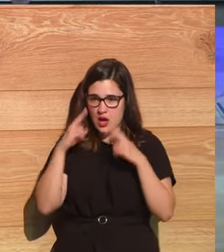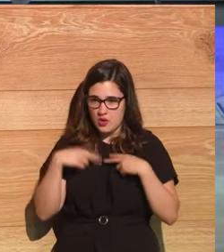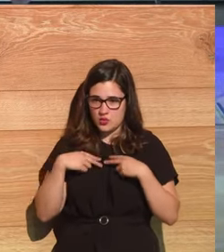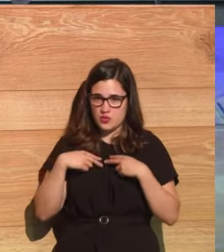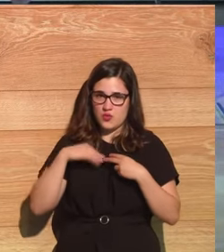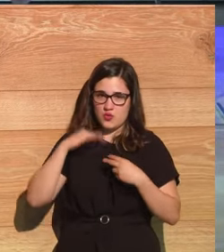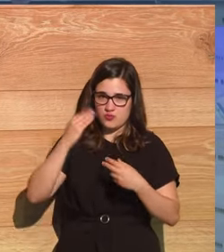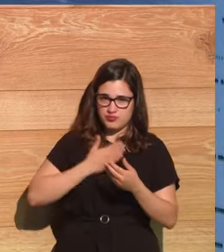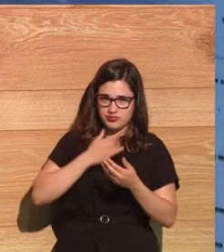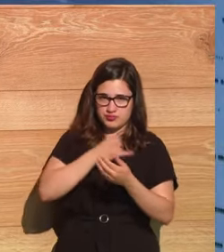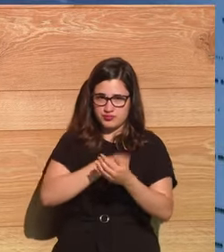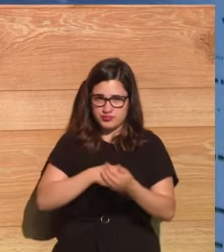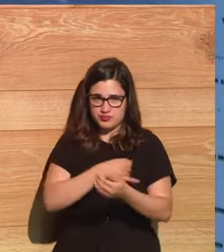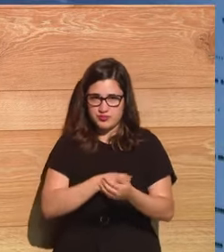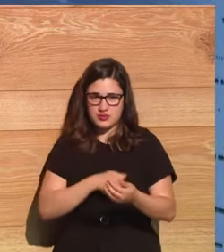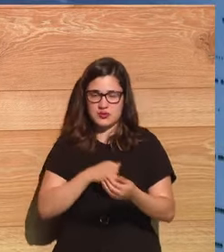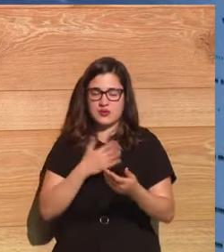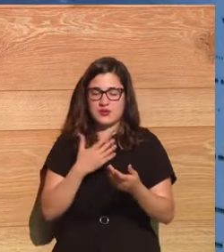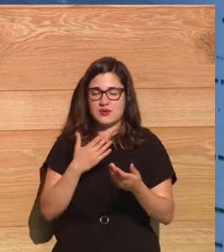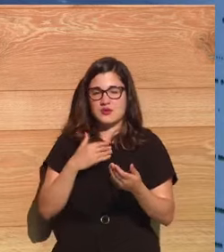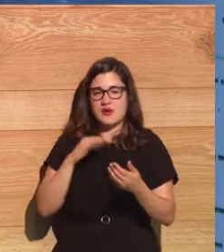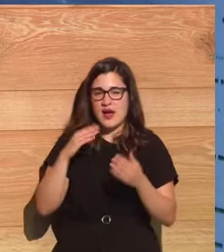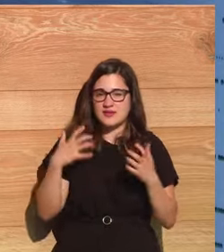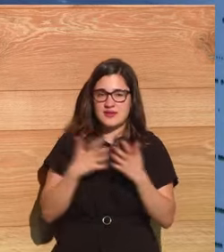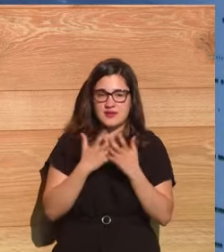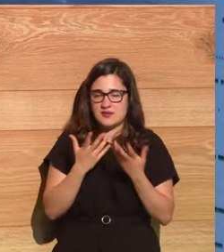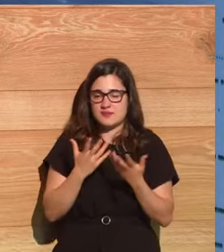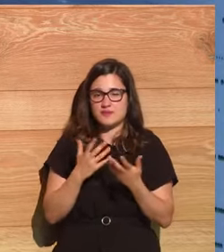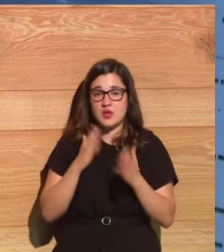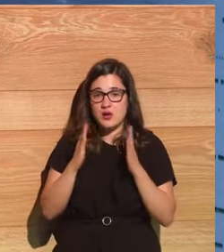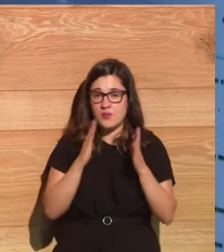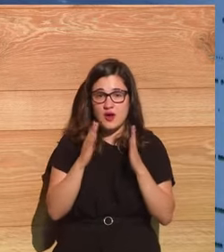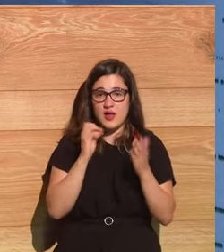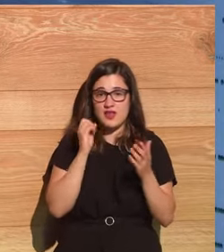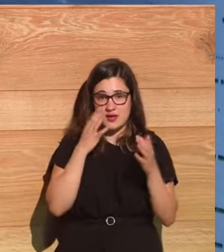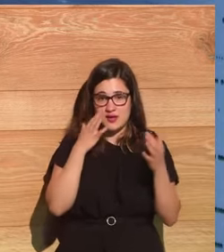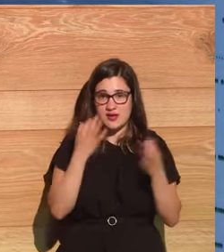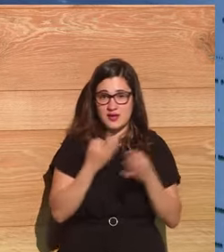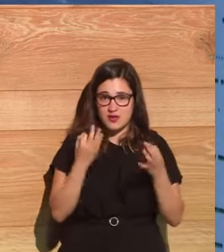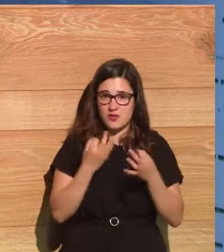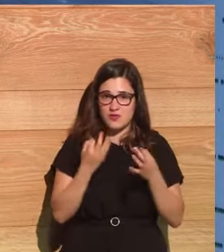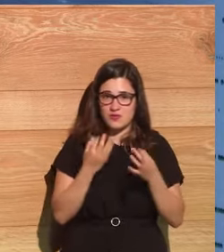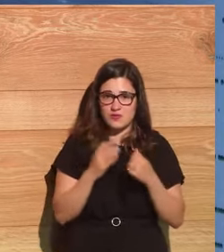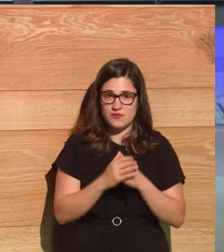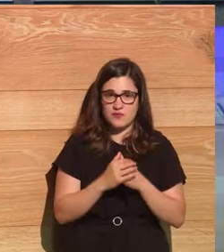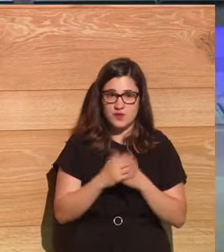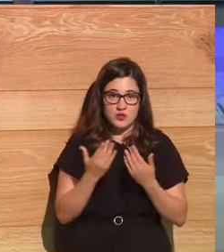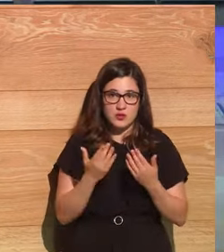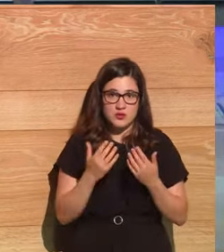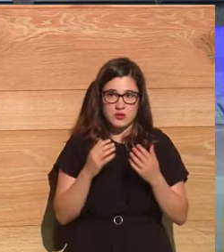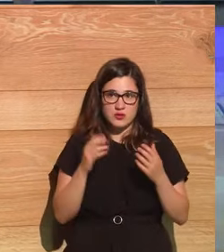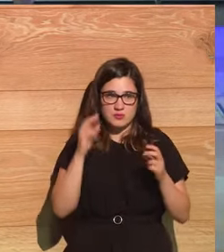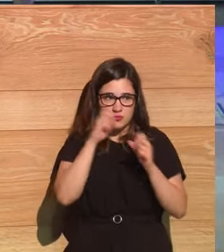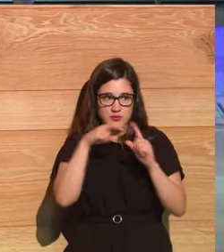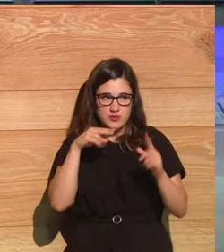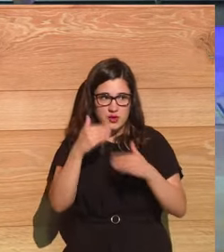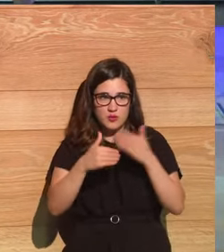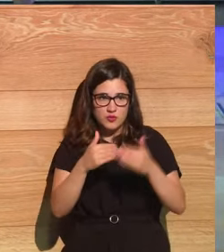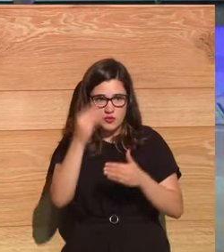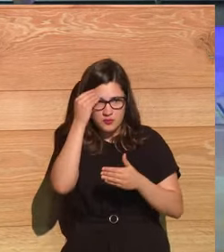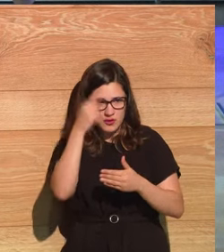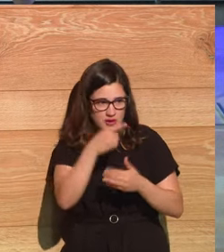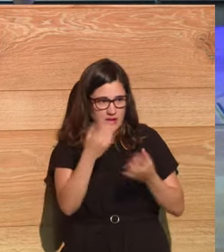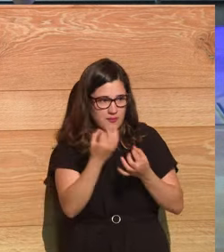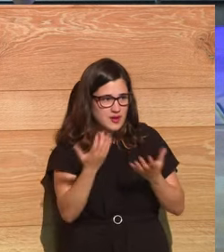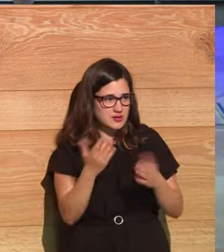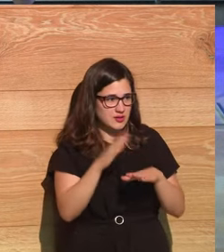de accidentes, o sea, eso realmente es un periodo de riesgo. Entonces evolutivamente uno dice, ¿qué pasa aquí? ¿Para qué? ¿A